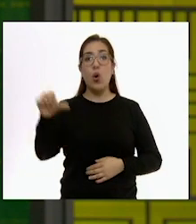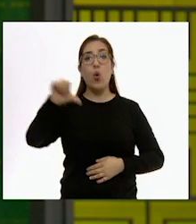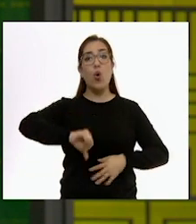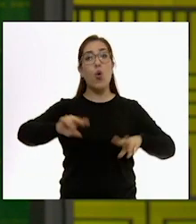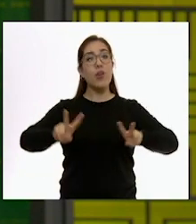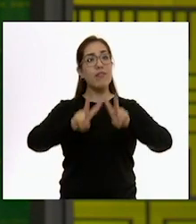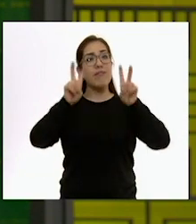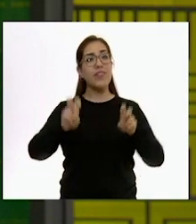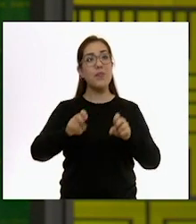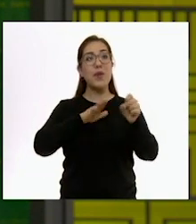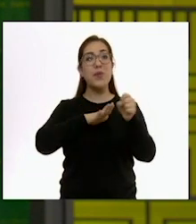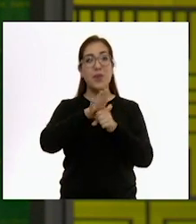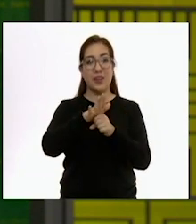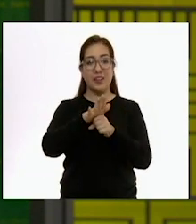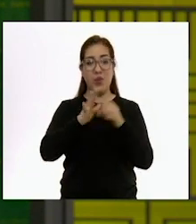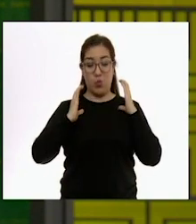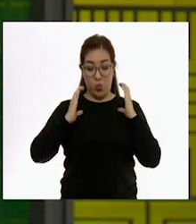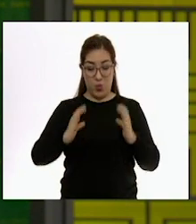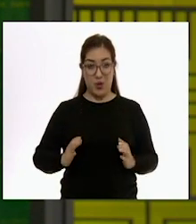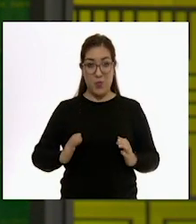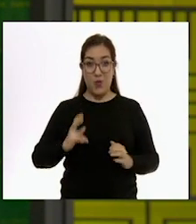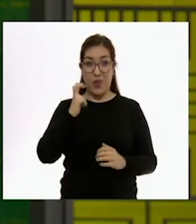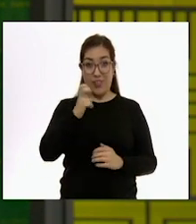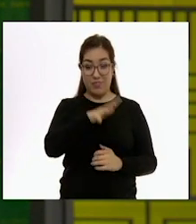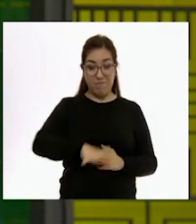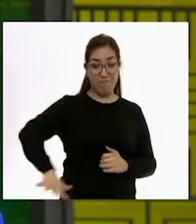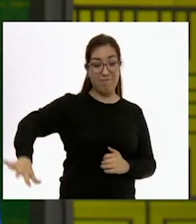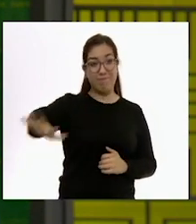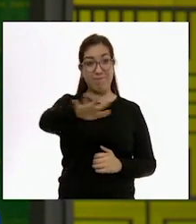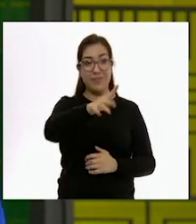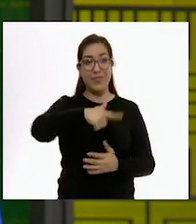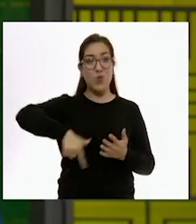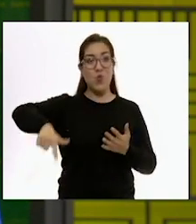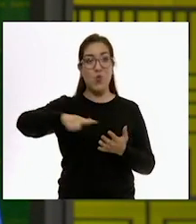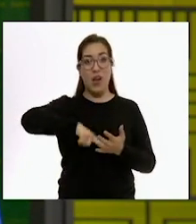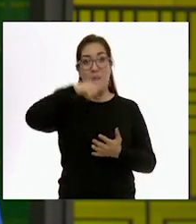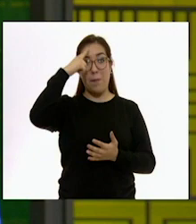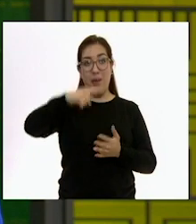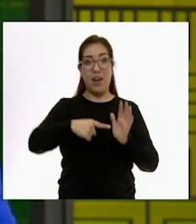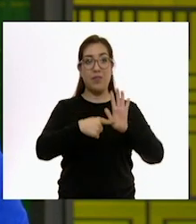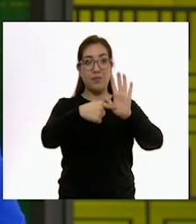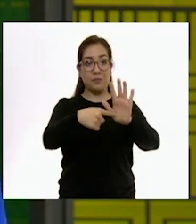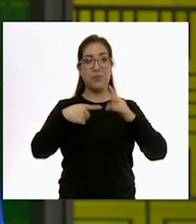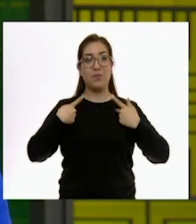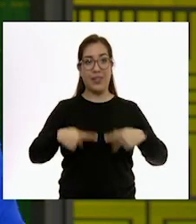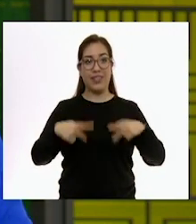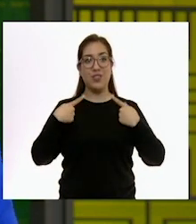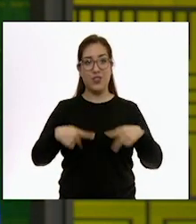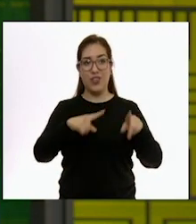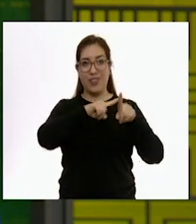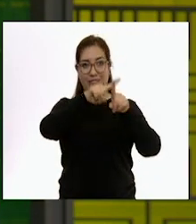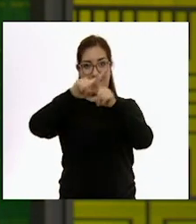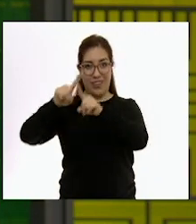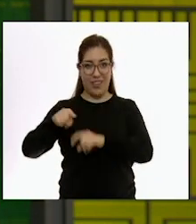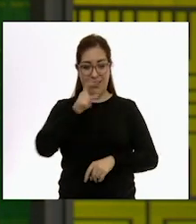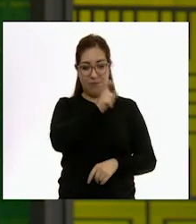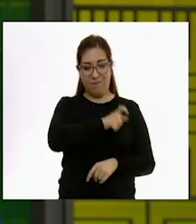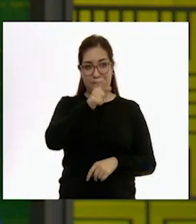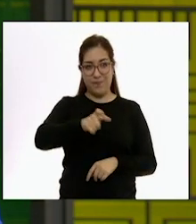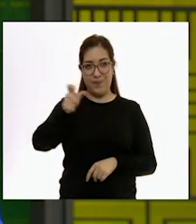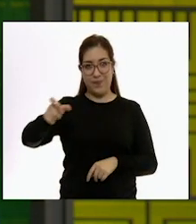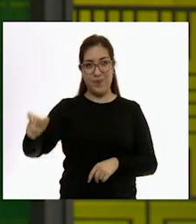tema relacionado con el uso del cuerpo y el espacio para representar personajes. Para eso seleccionamos tres videos para ti.